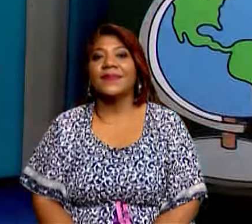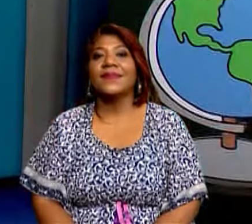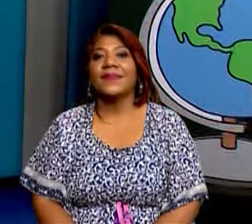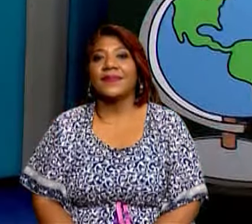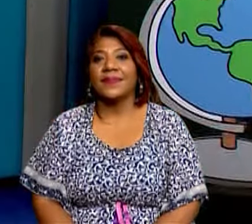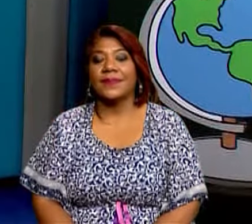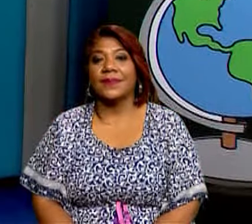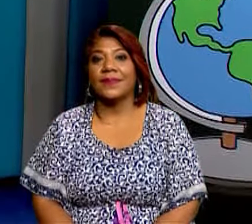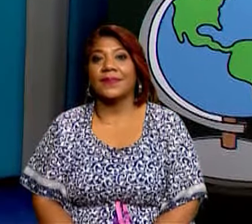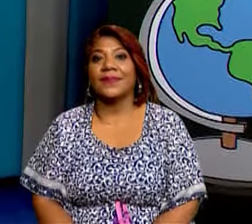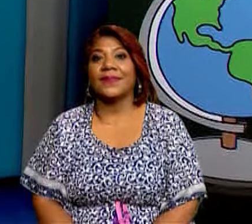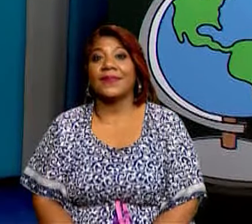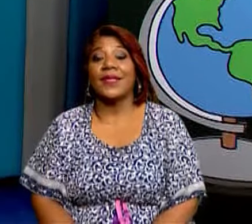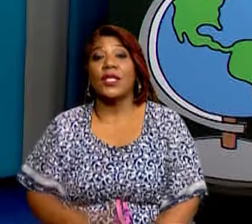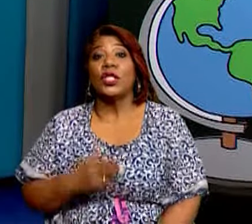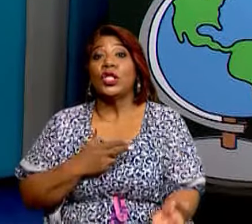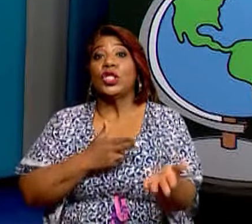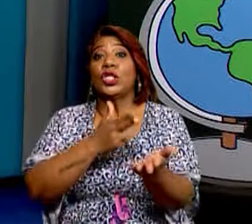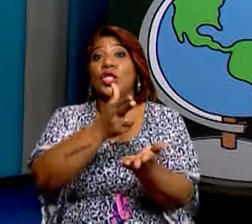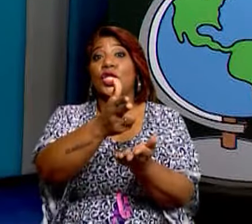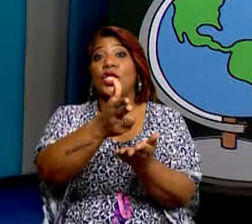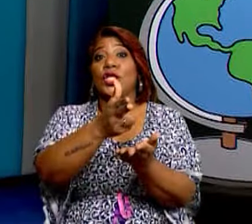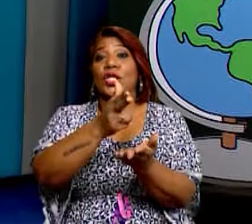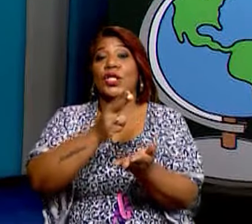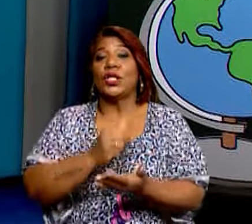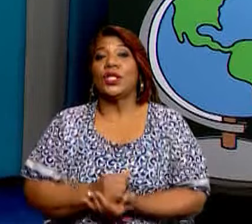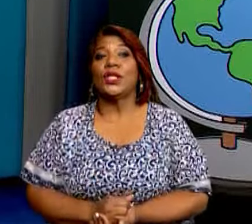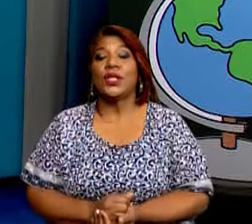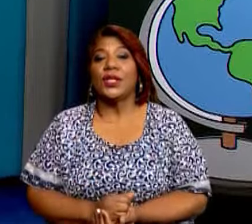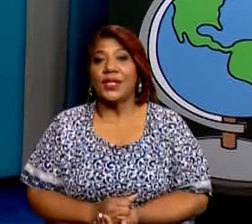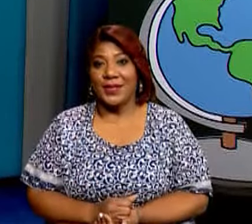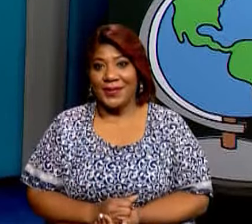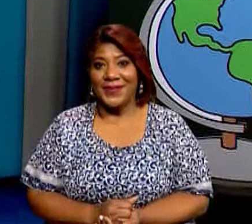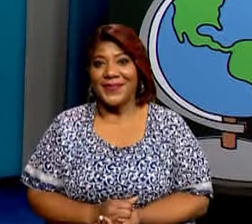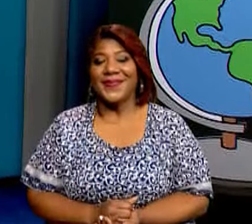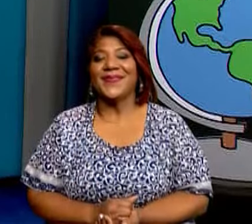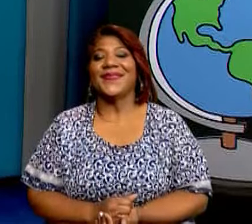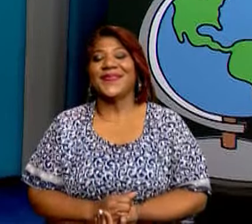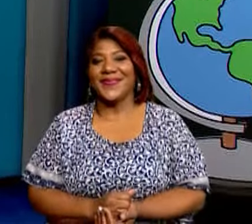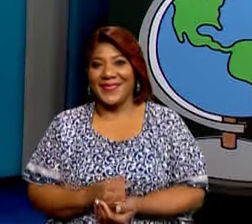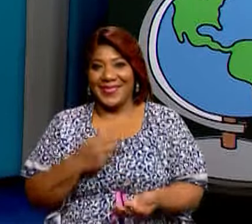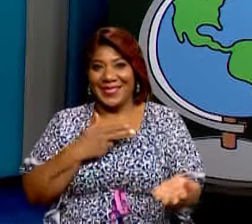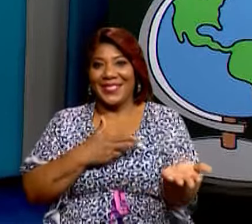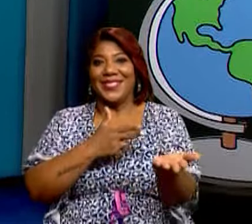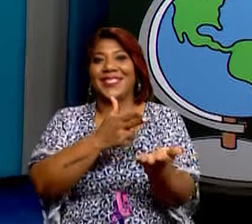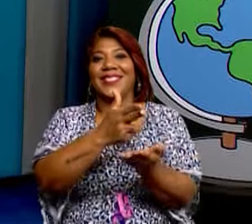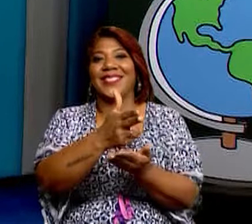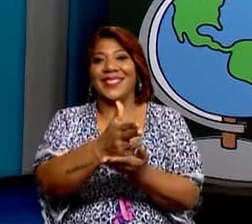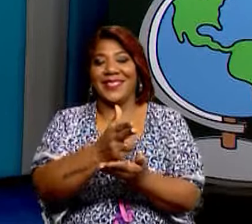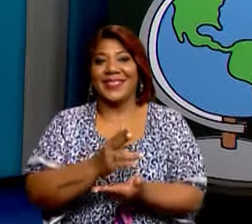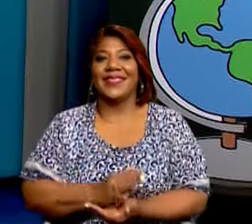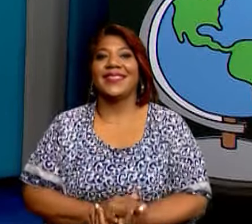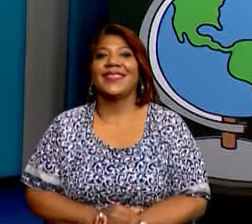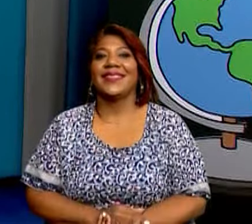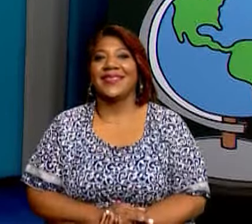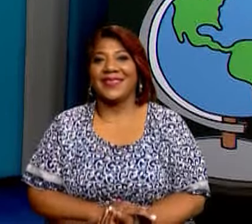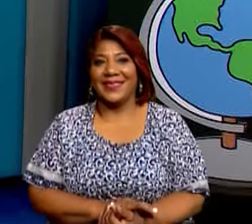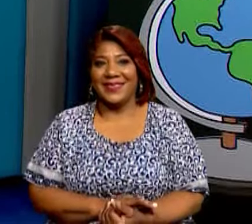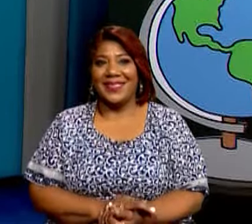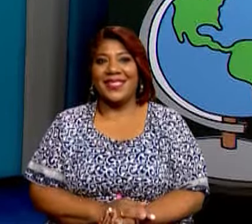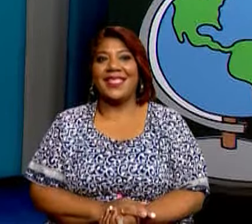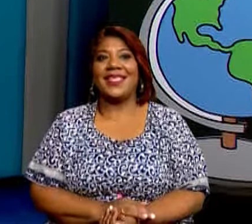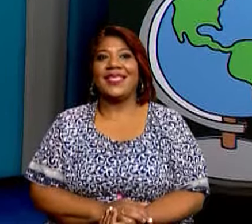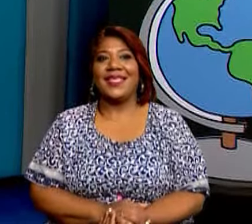aquí, ¿cómo se llama esta provincia? Muy bien, la provincia de Chiriquí. ¿Está